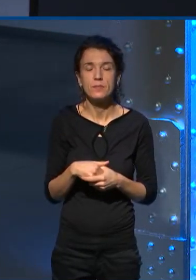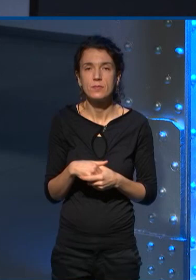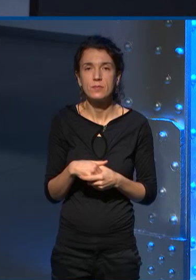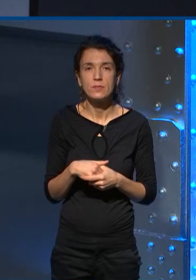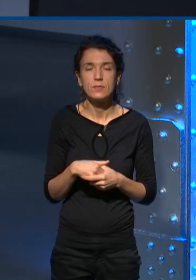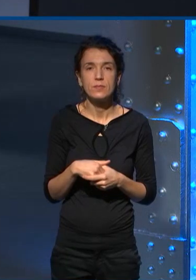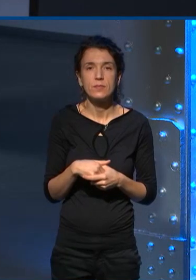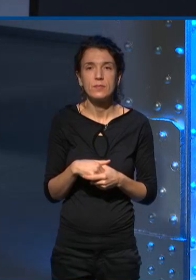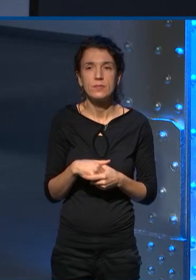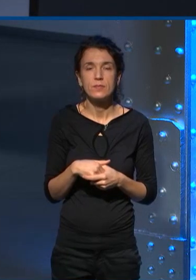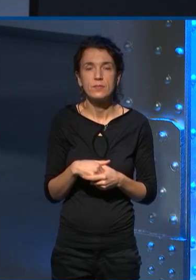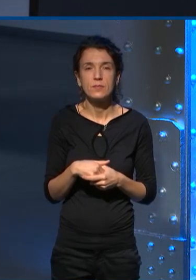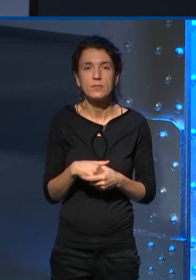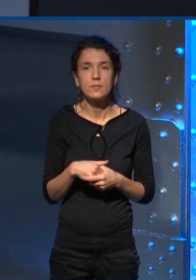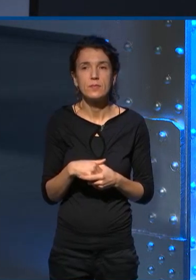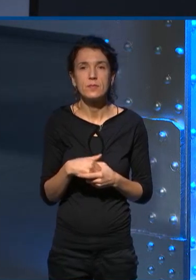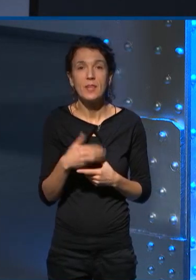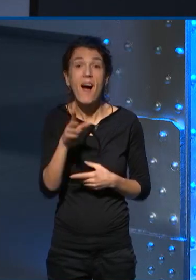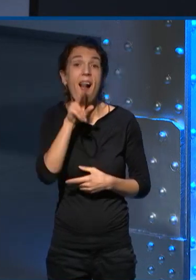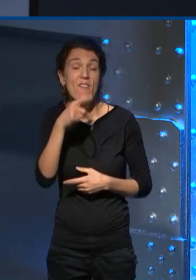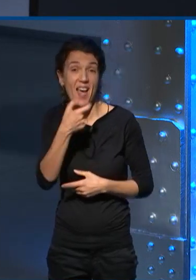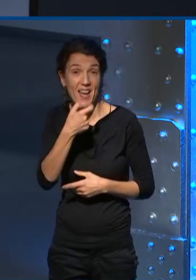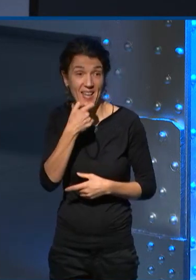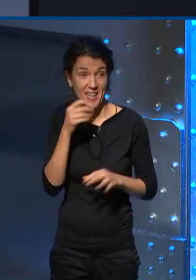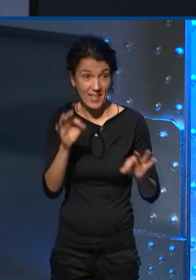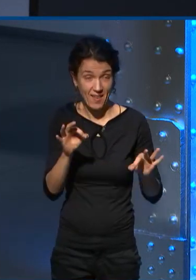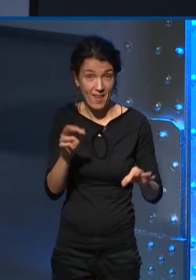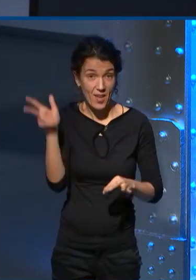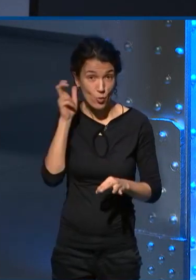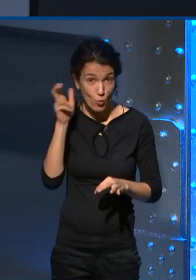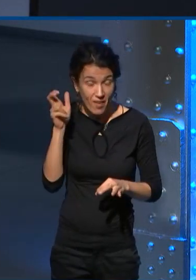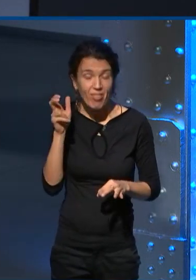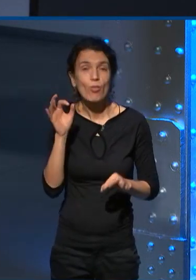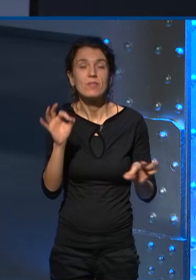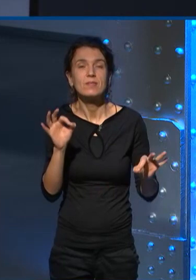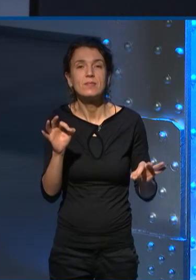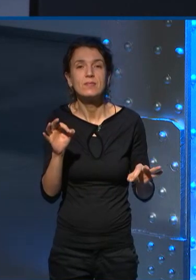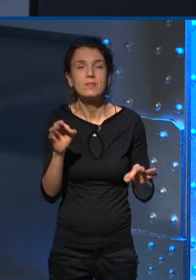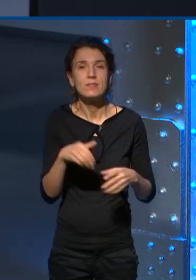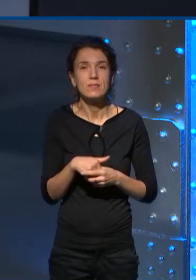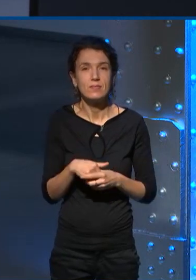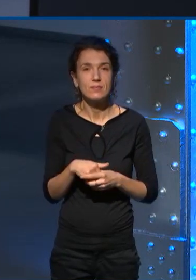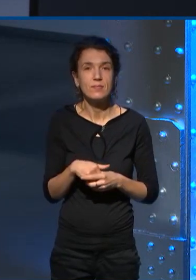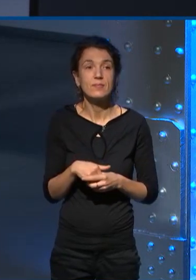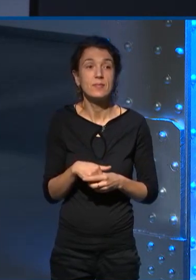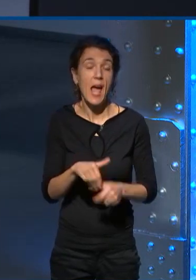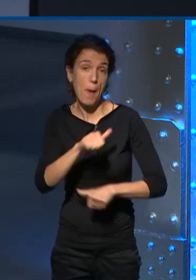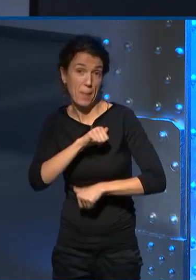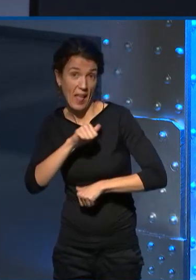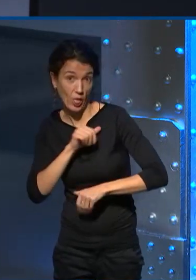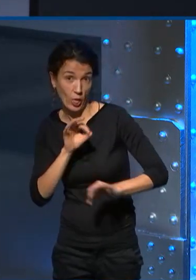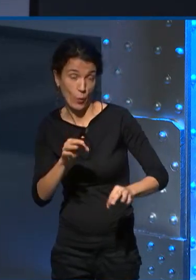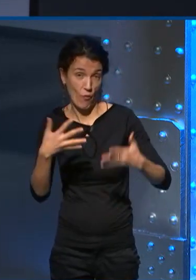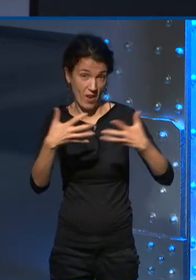Dice, si ustedes hablan inglés, y dice, claro, les estamos escuchando desde aquí de Marte y pues les estamos esperando.